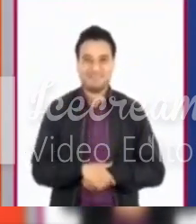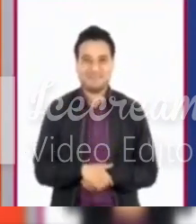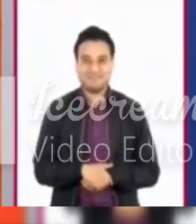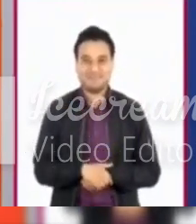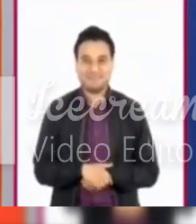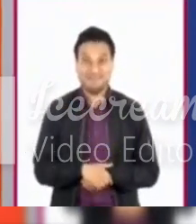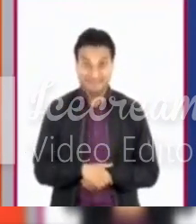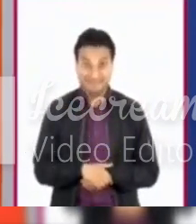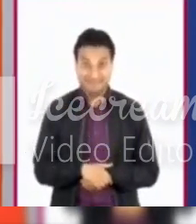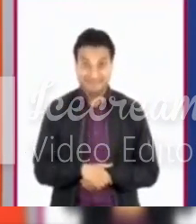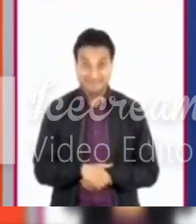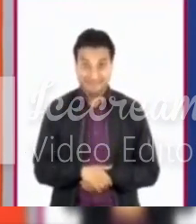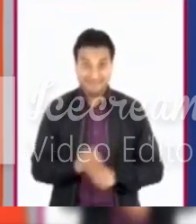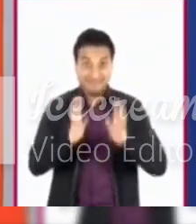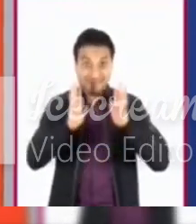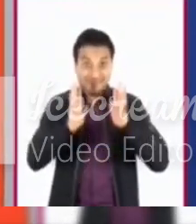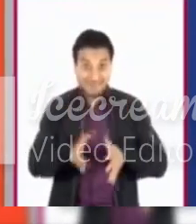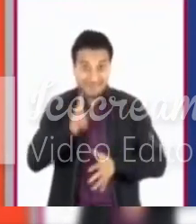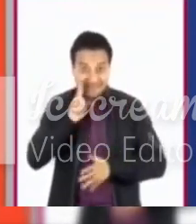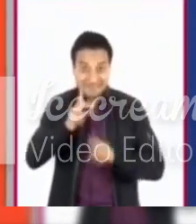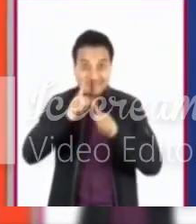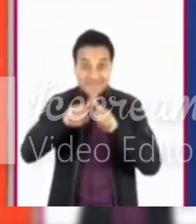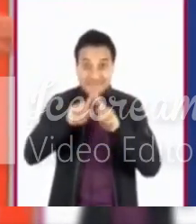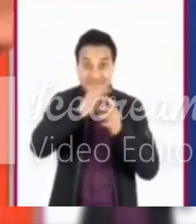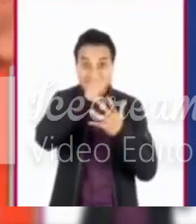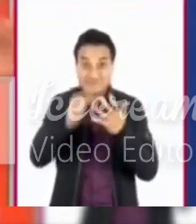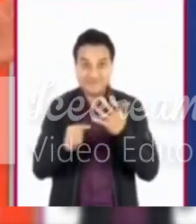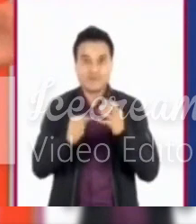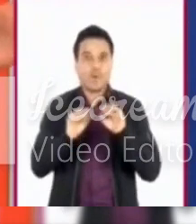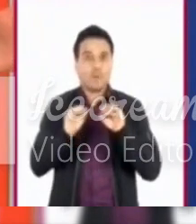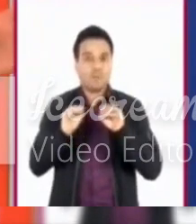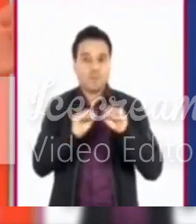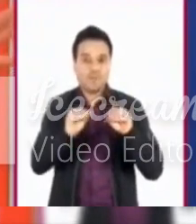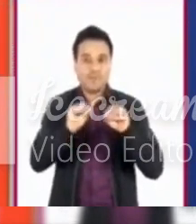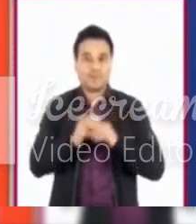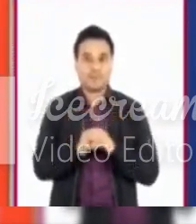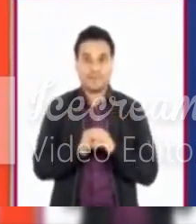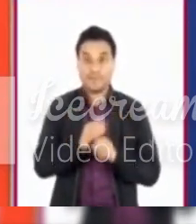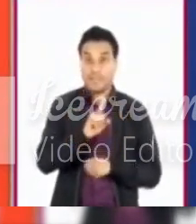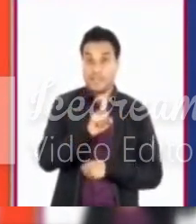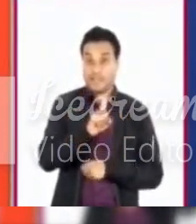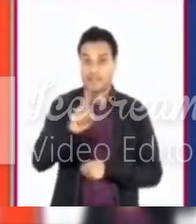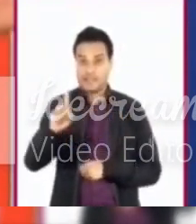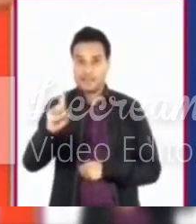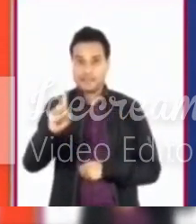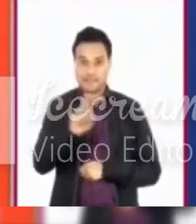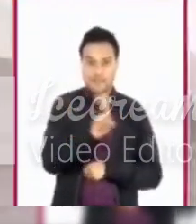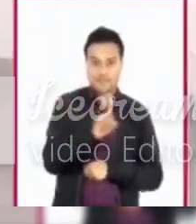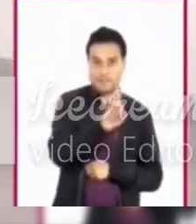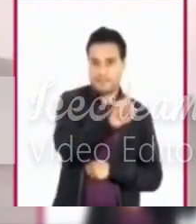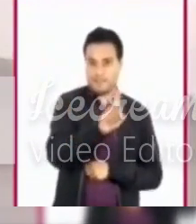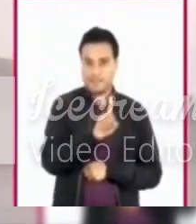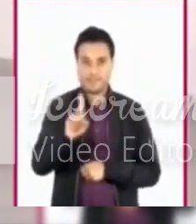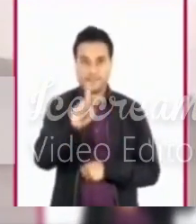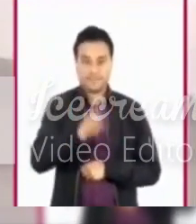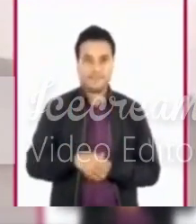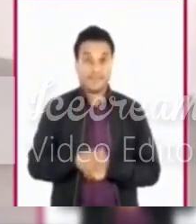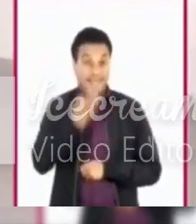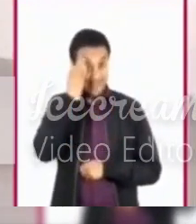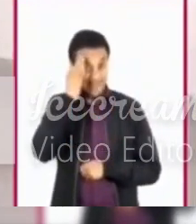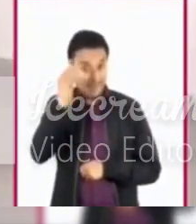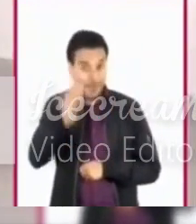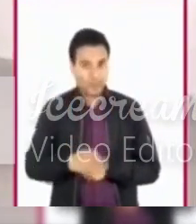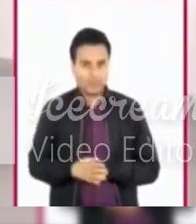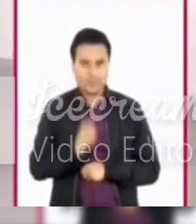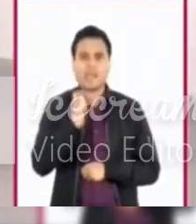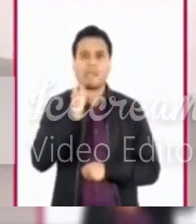Ahora hemos descubierto otros elementos. El movimiento, como desplazamiento de un lugar a otro. El tiempo,